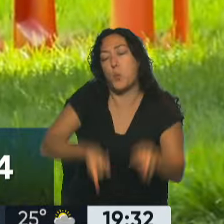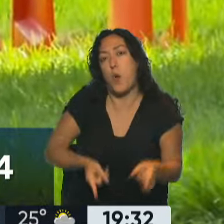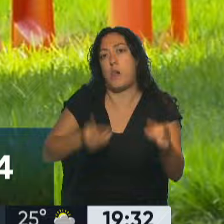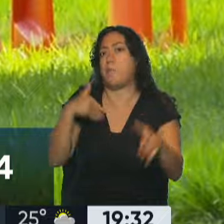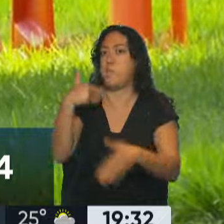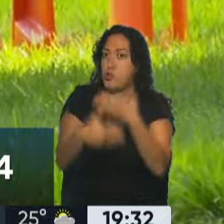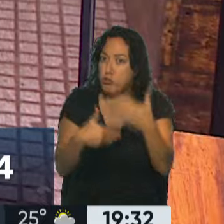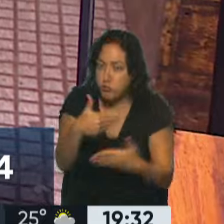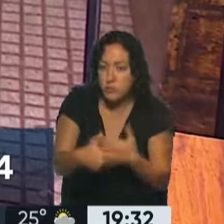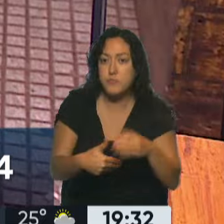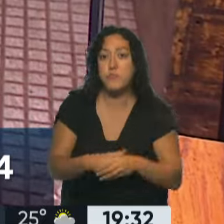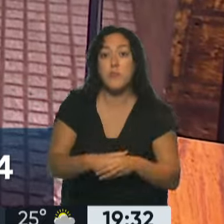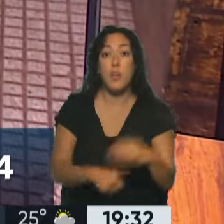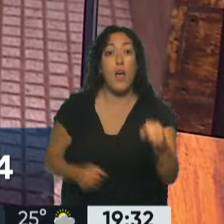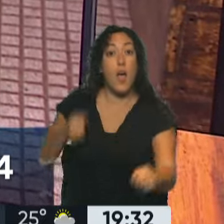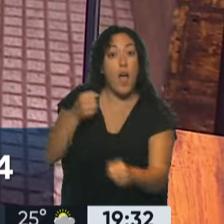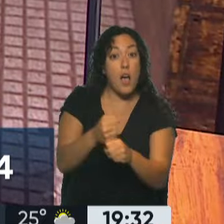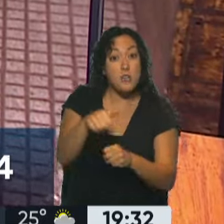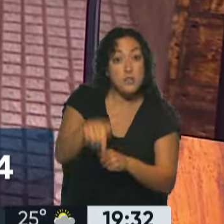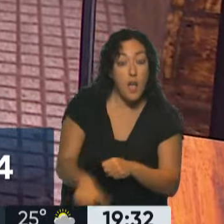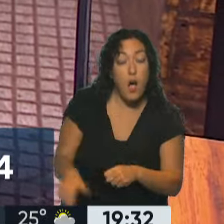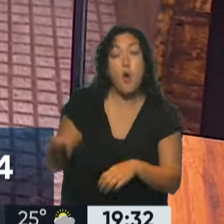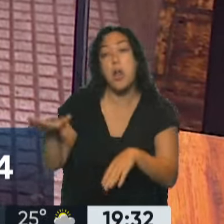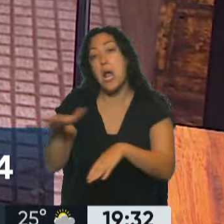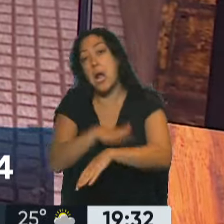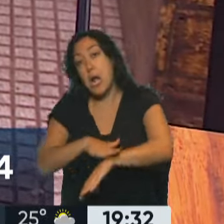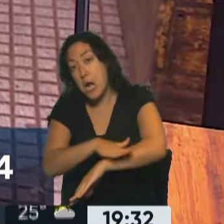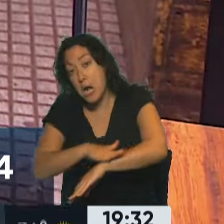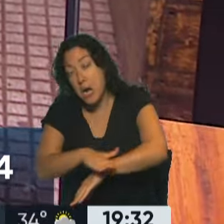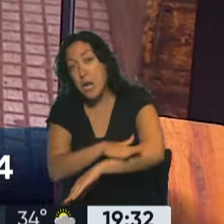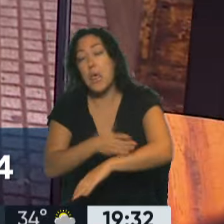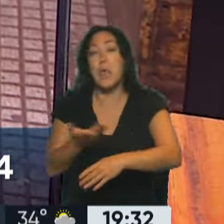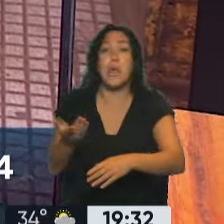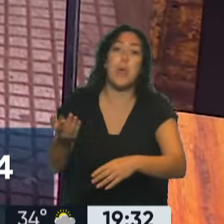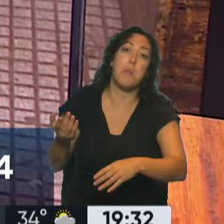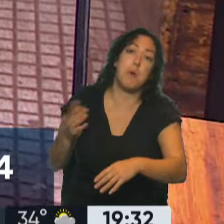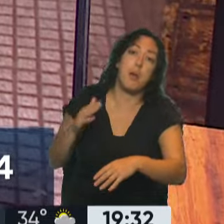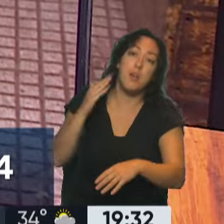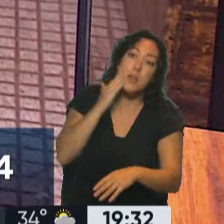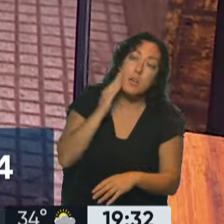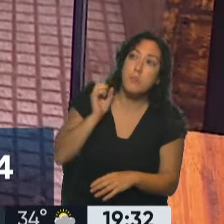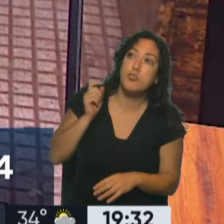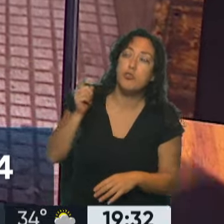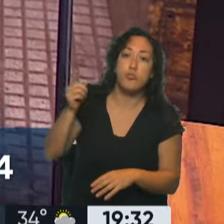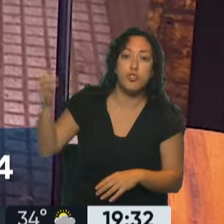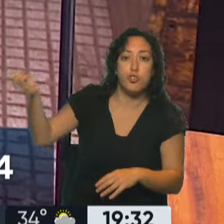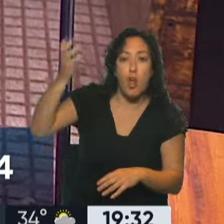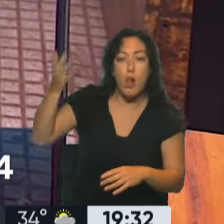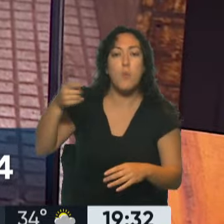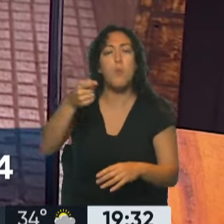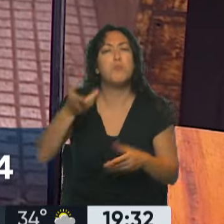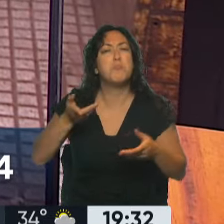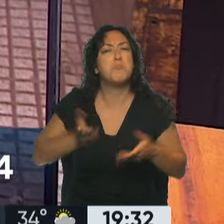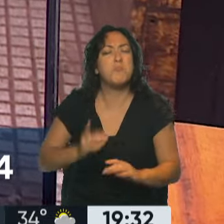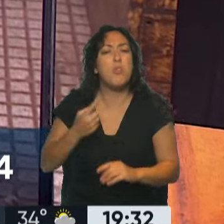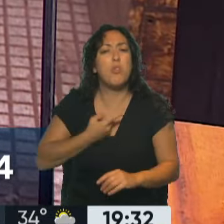momento no se ha notado mucho usado bloqueador y y repelente de dónde sos vos cuándo llegaste acá a Buenos Aires Yo soy